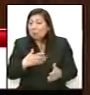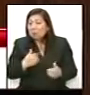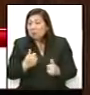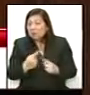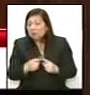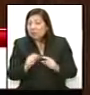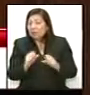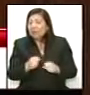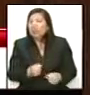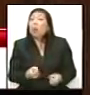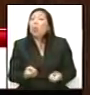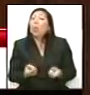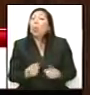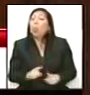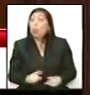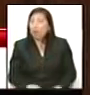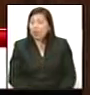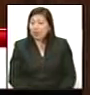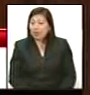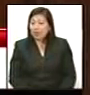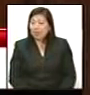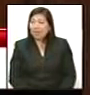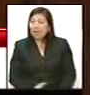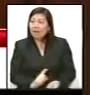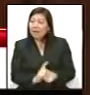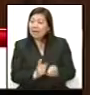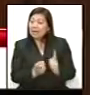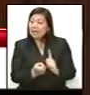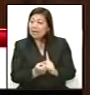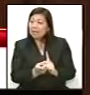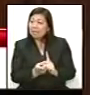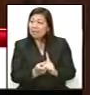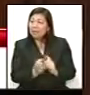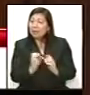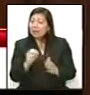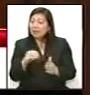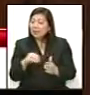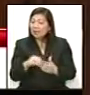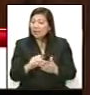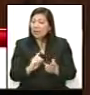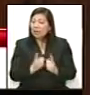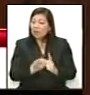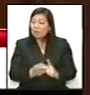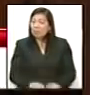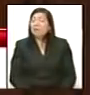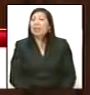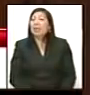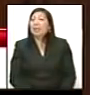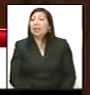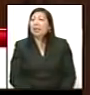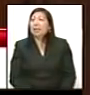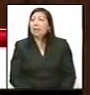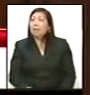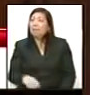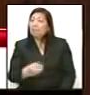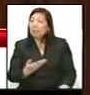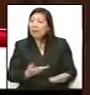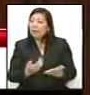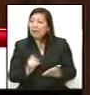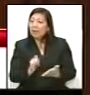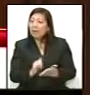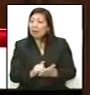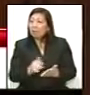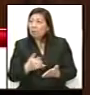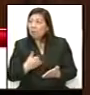en sí, cuando se cambia la escala y se las convierte en un parapeto para